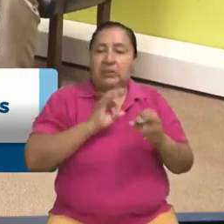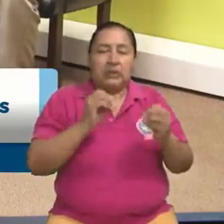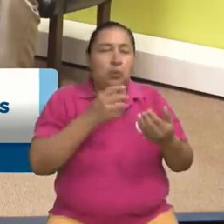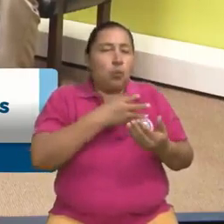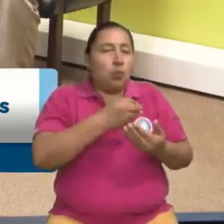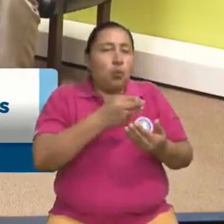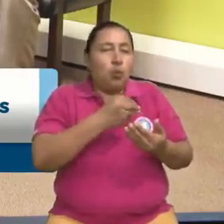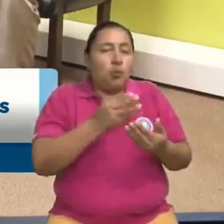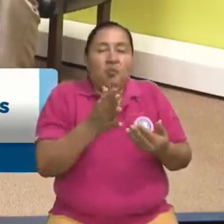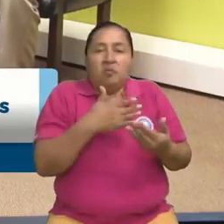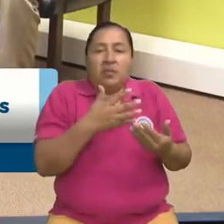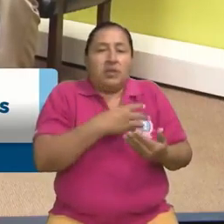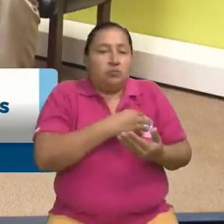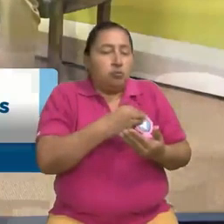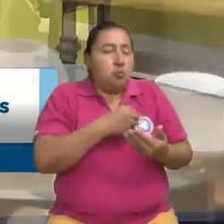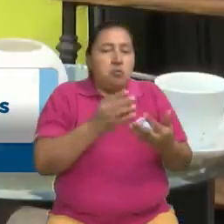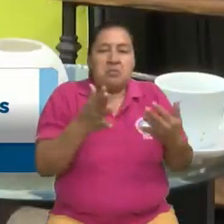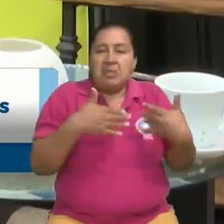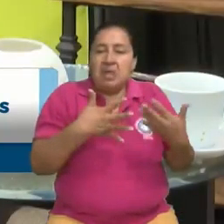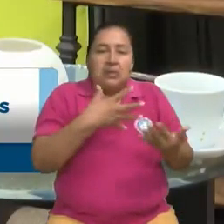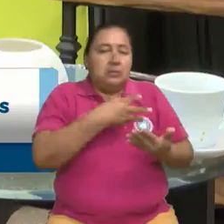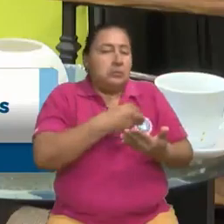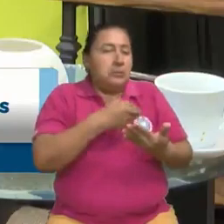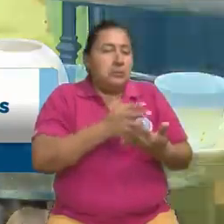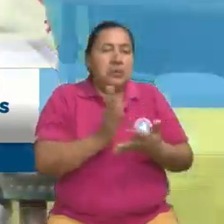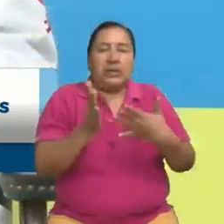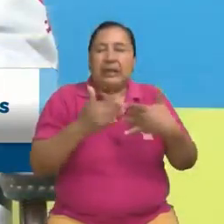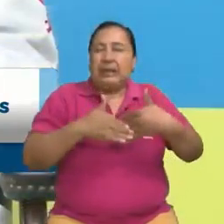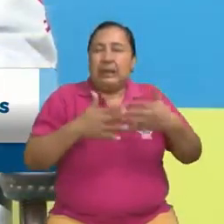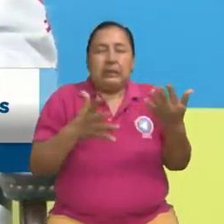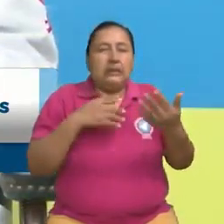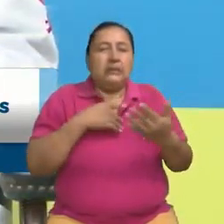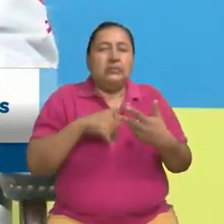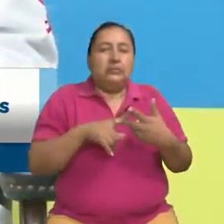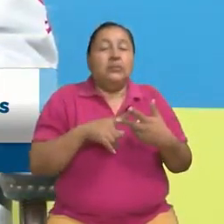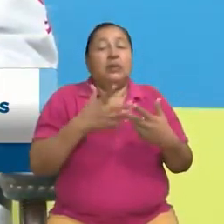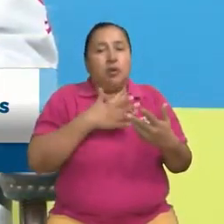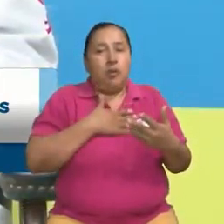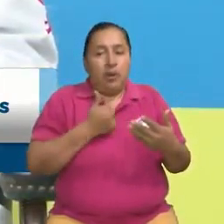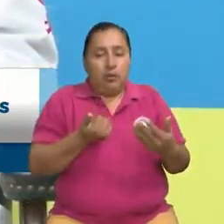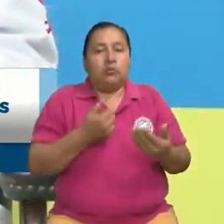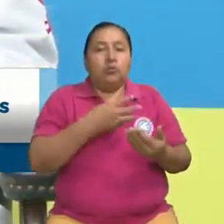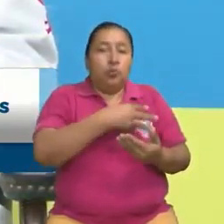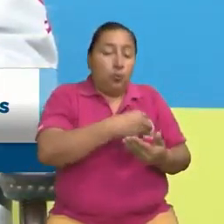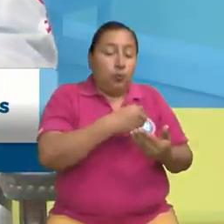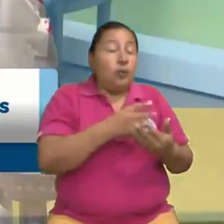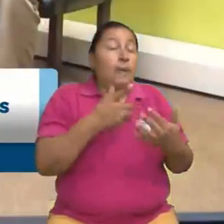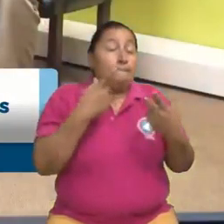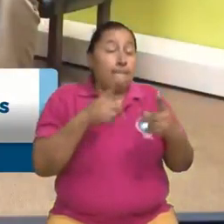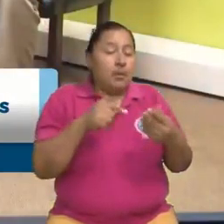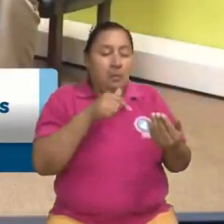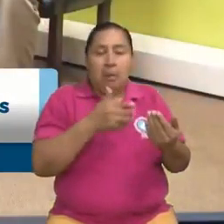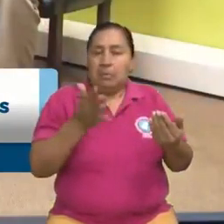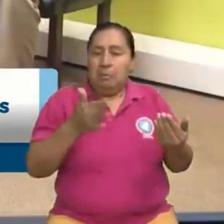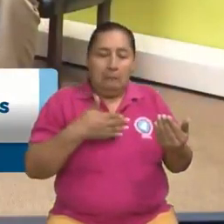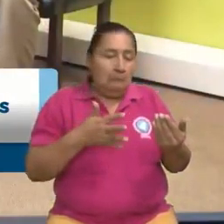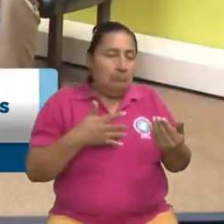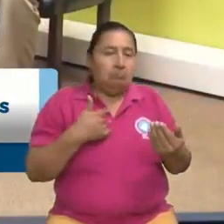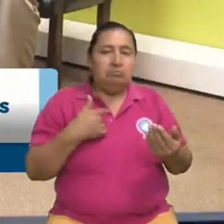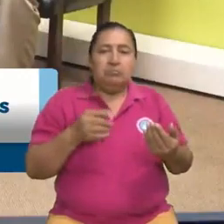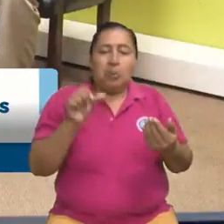No quiere comer. Ni la leche materna. Ni el pecho, que es lo ideal, ¿verdad? Sí. Que se le dé su pecho, pero no acepta